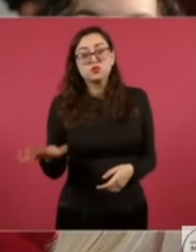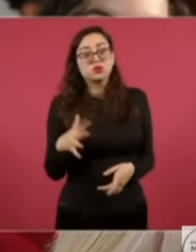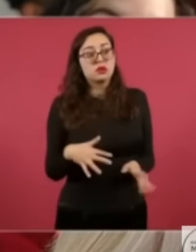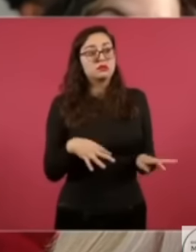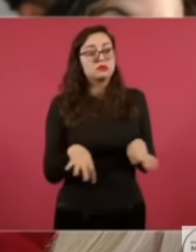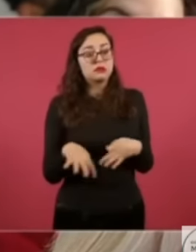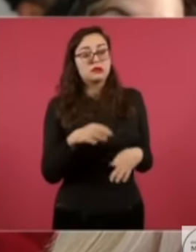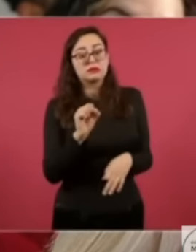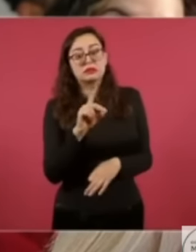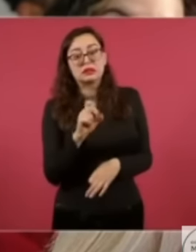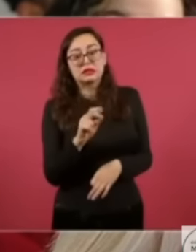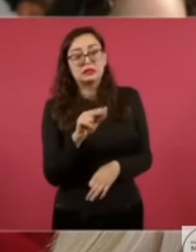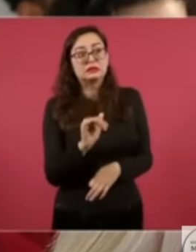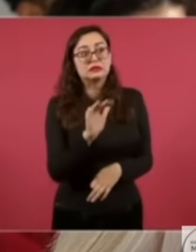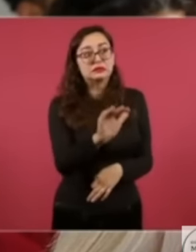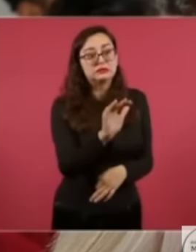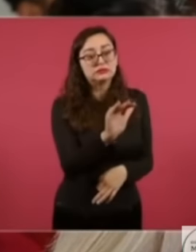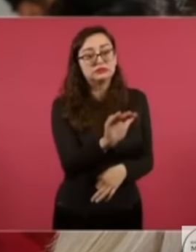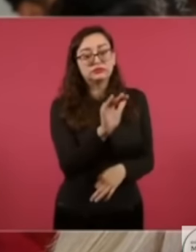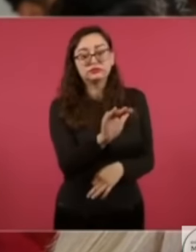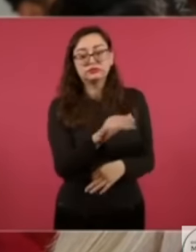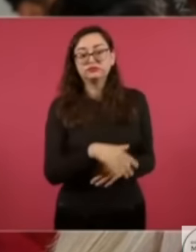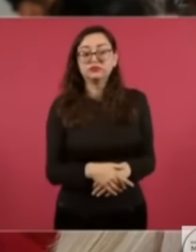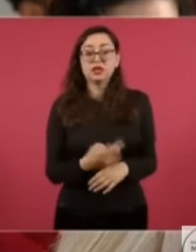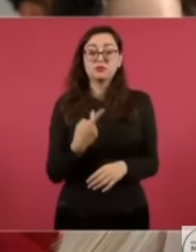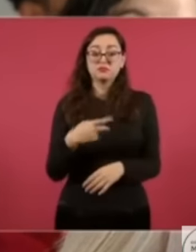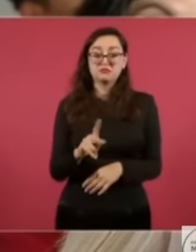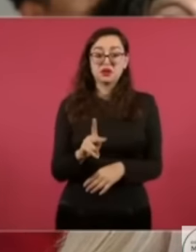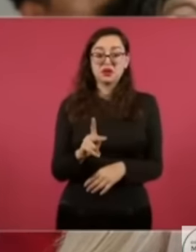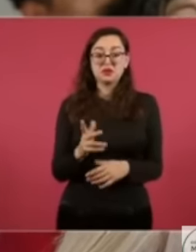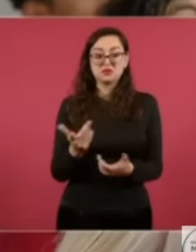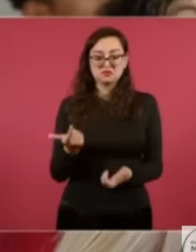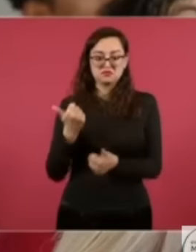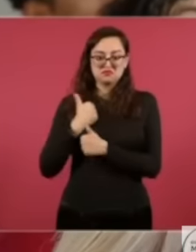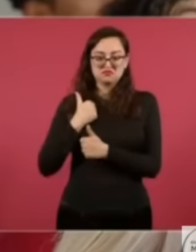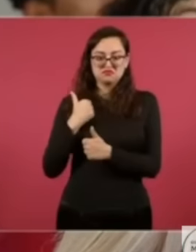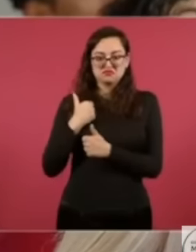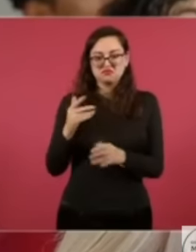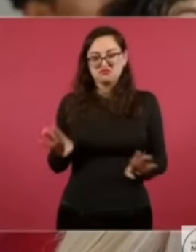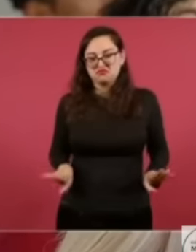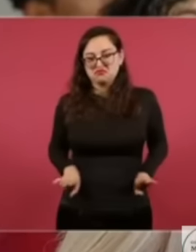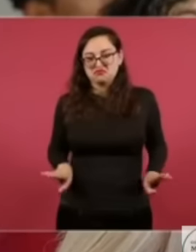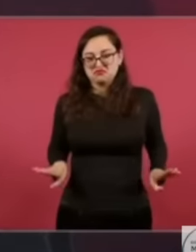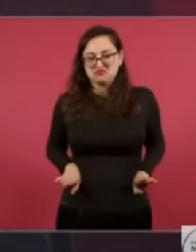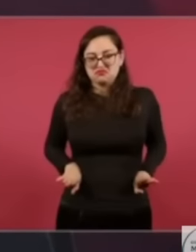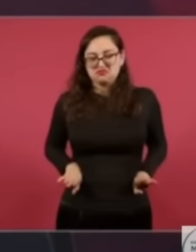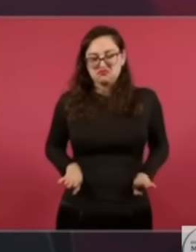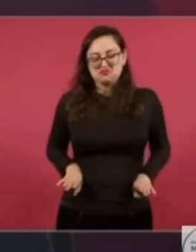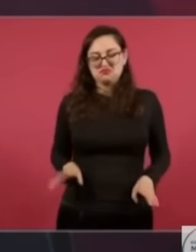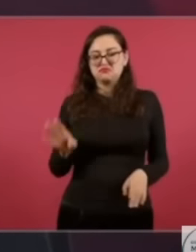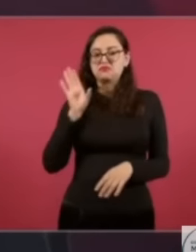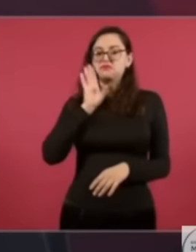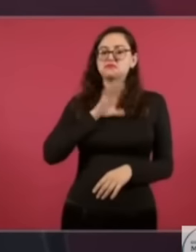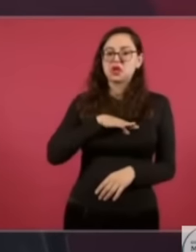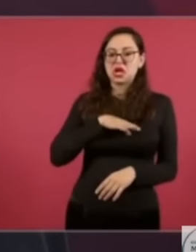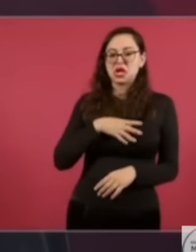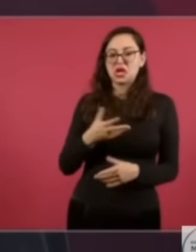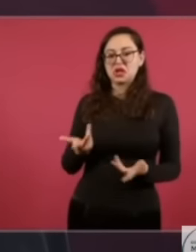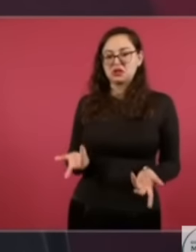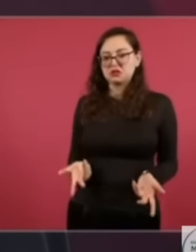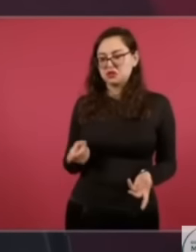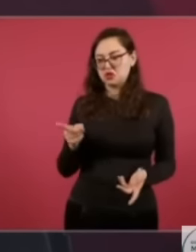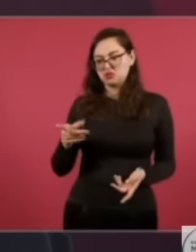Sedena. Y pues ya ve que los de Sedena, los militares son adustos, son rudos, a lo mejor lo malinterpretó, pero… Allá, si vienes